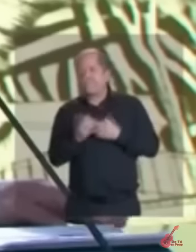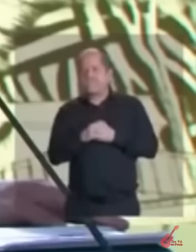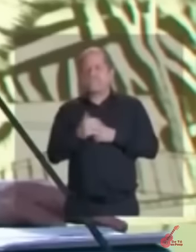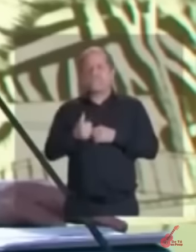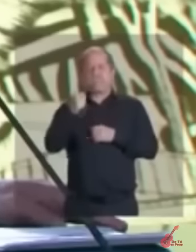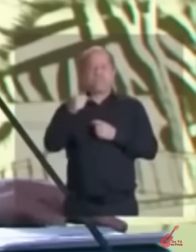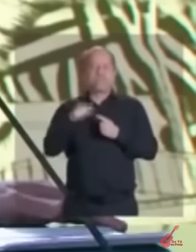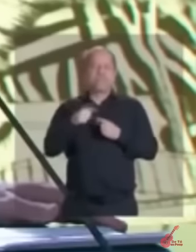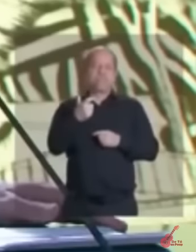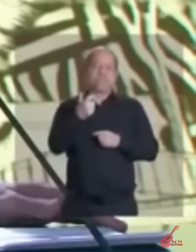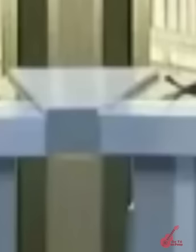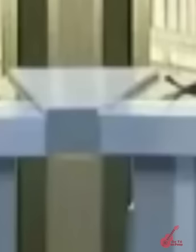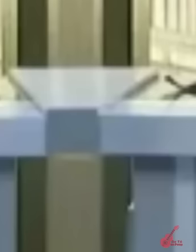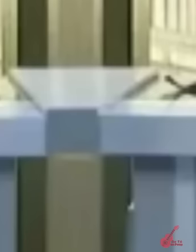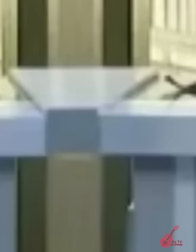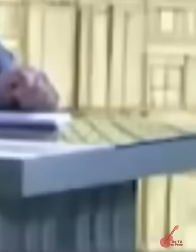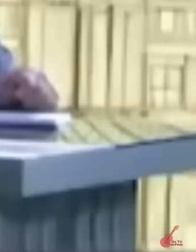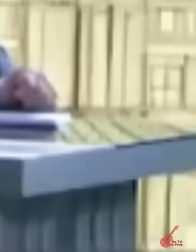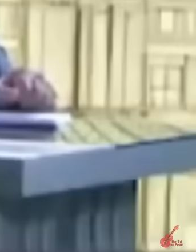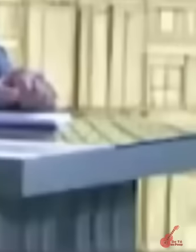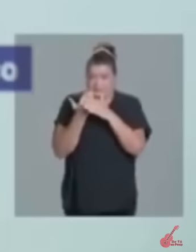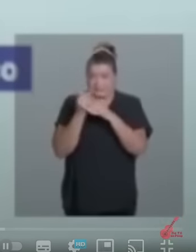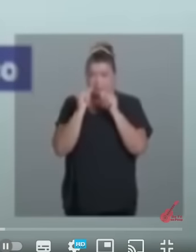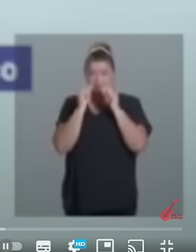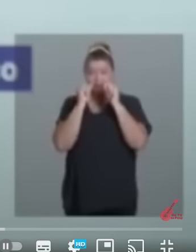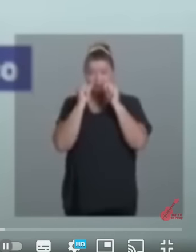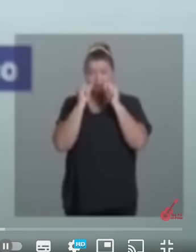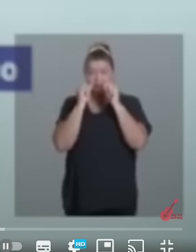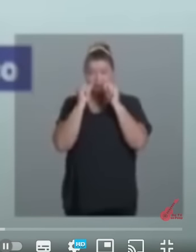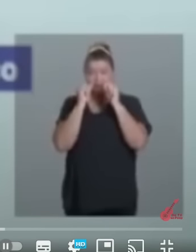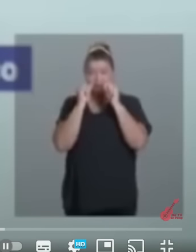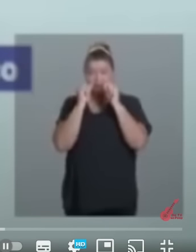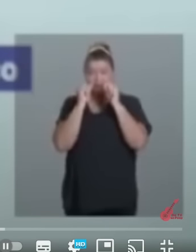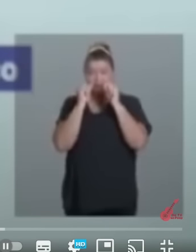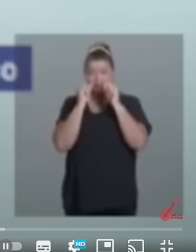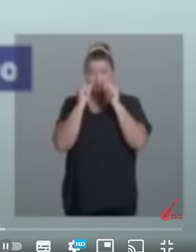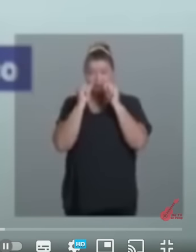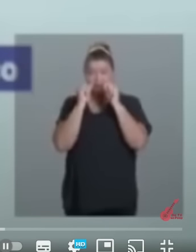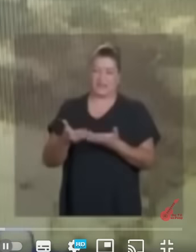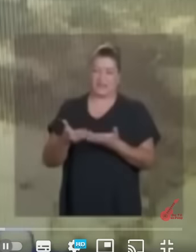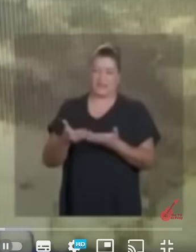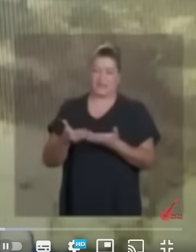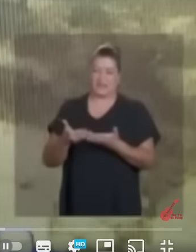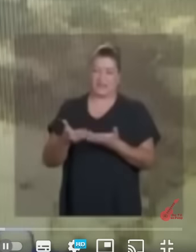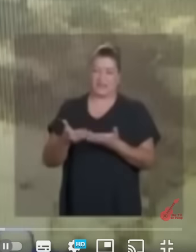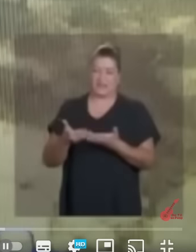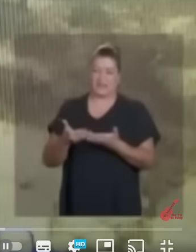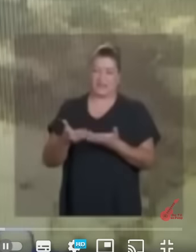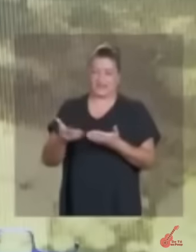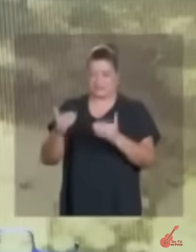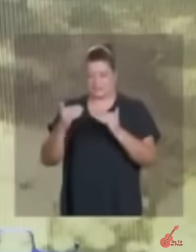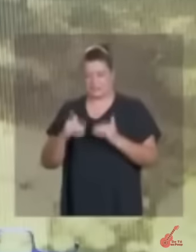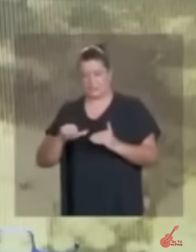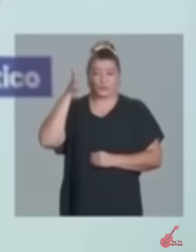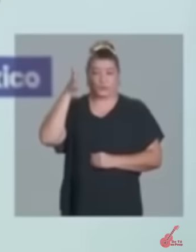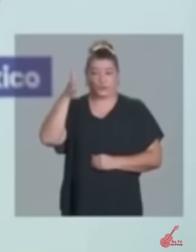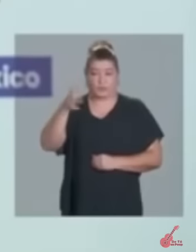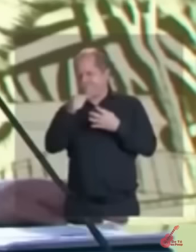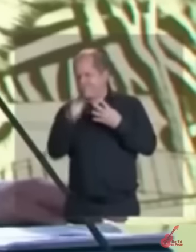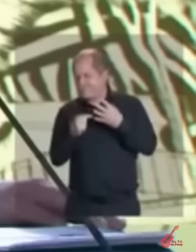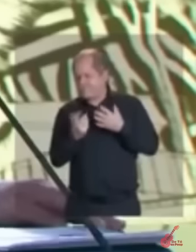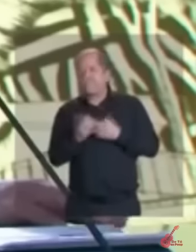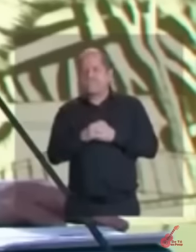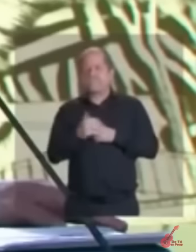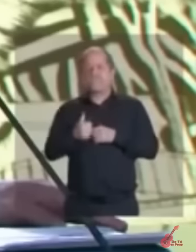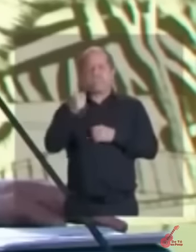Te la meto hasta la garganta. Te mamaste. Gracias. En mi buen Certemix, me gusta mucho. O sea, suena dentro de todo bien. De la Fanta. ¿Qué